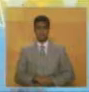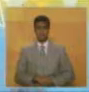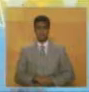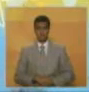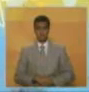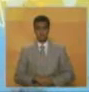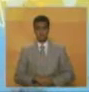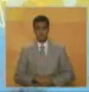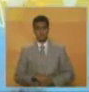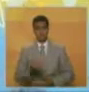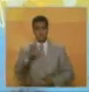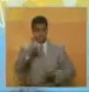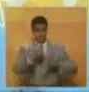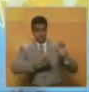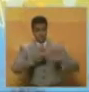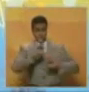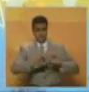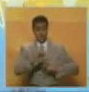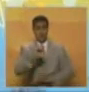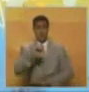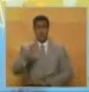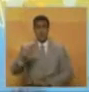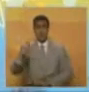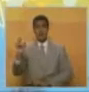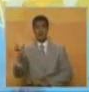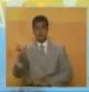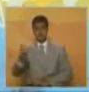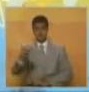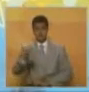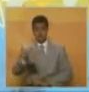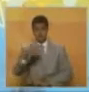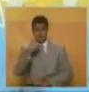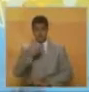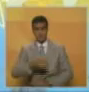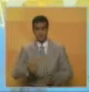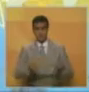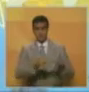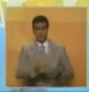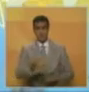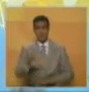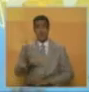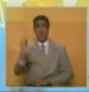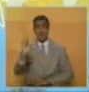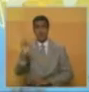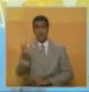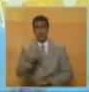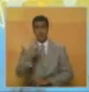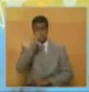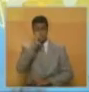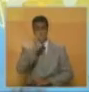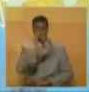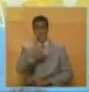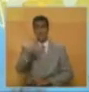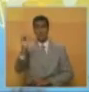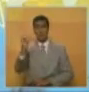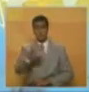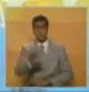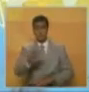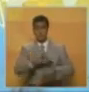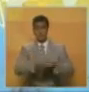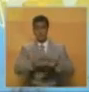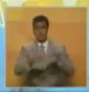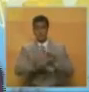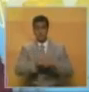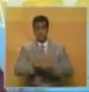Bueno, de acuerdo con el monitoreo realizado por las ONG Espacio Público y Provea, durante los primeros 8 meses del año, 440 personas fueron detenidas